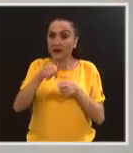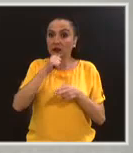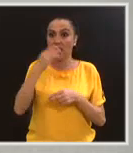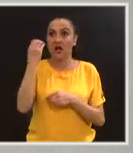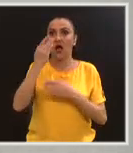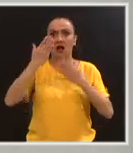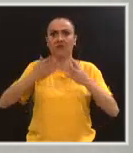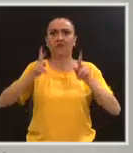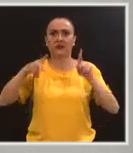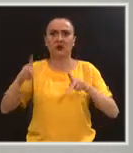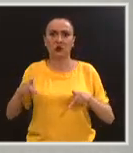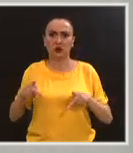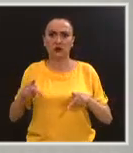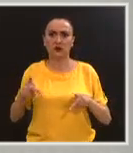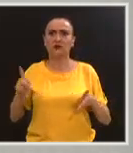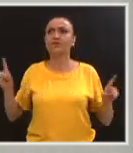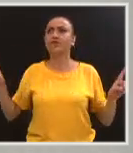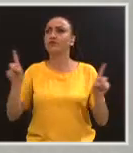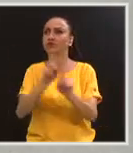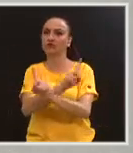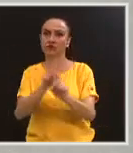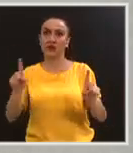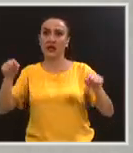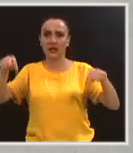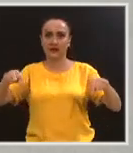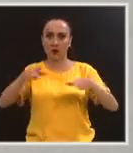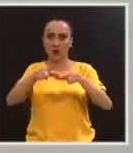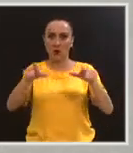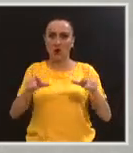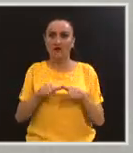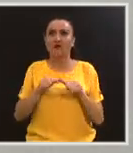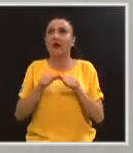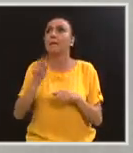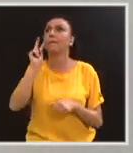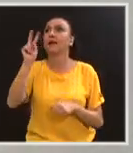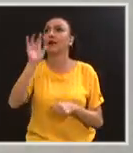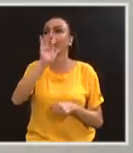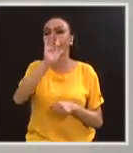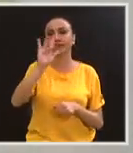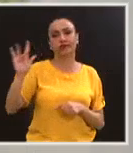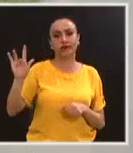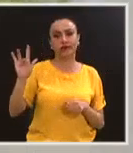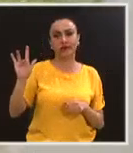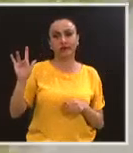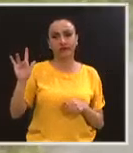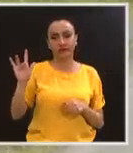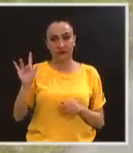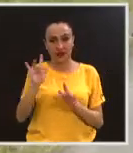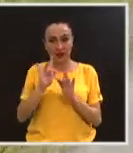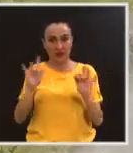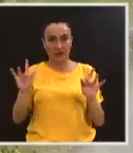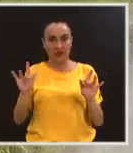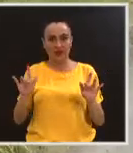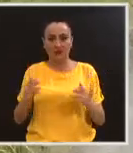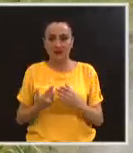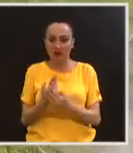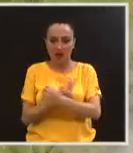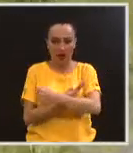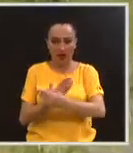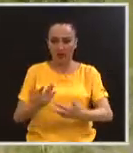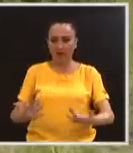cartagineses que circulen y pasen por este lugar seguirán viendo este terreno Así lleno de